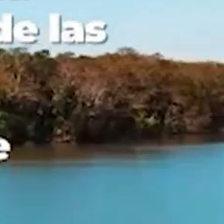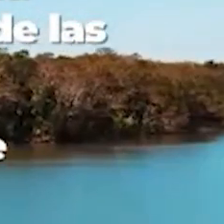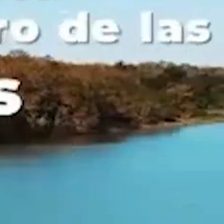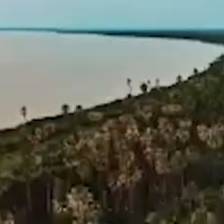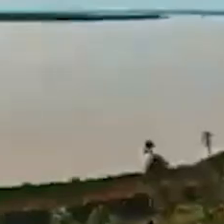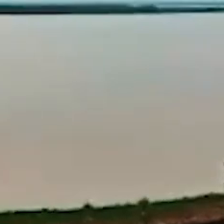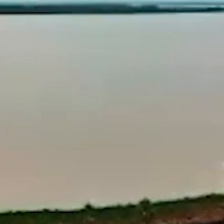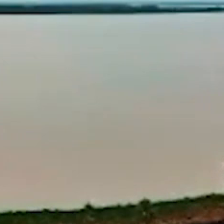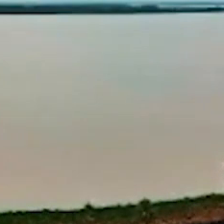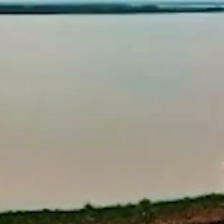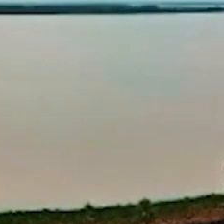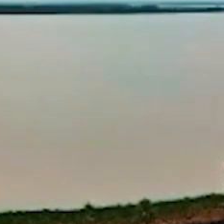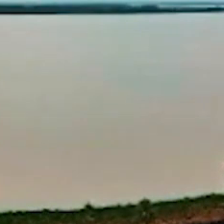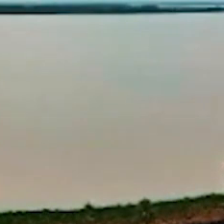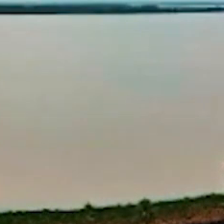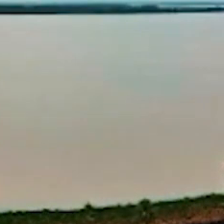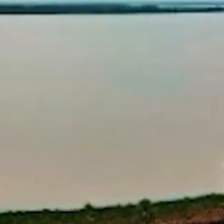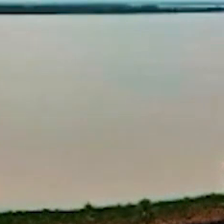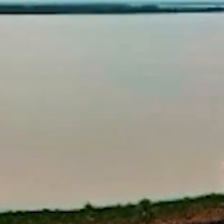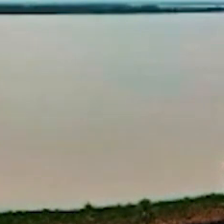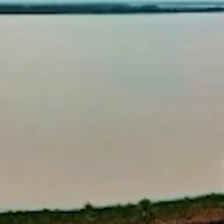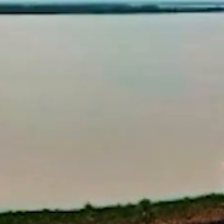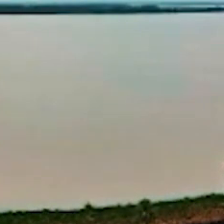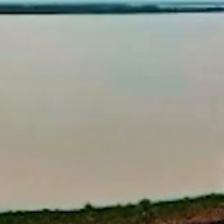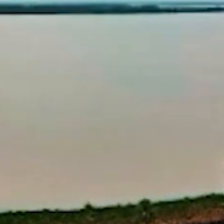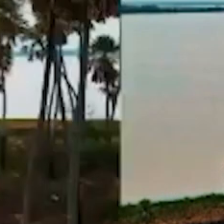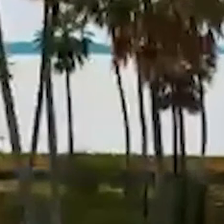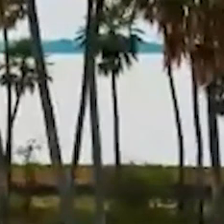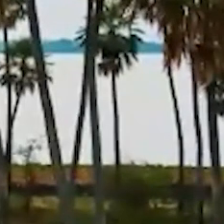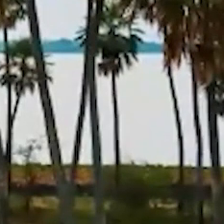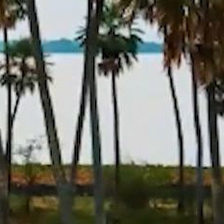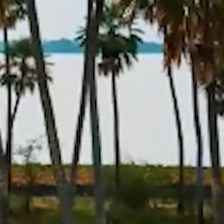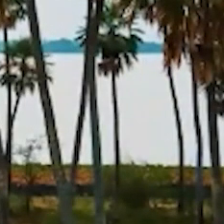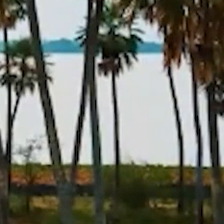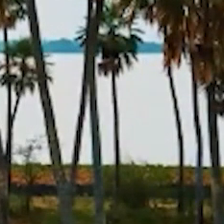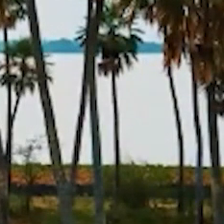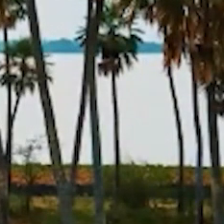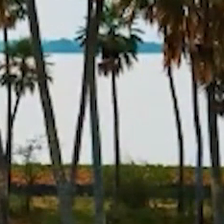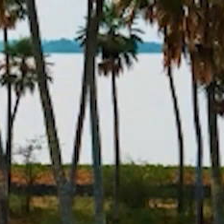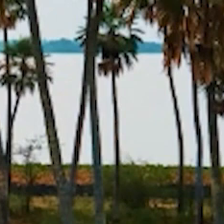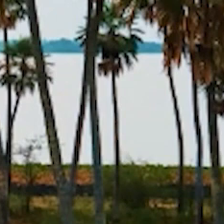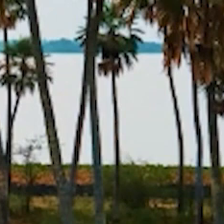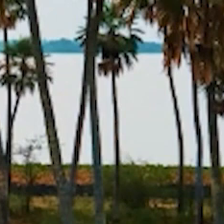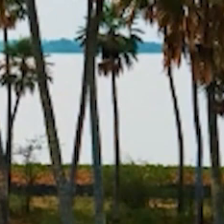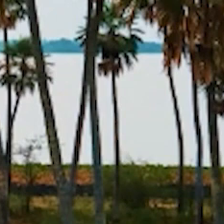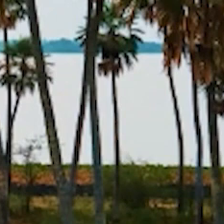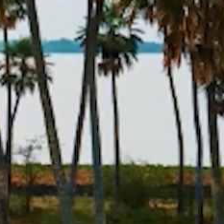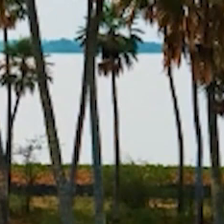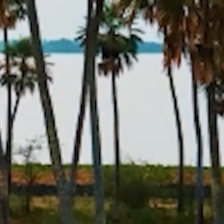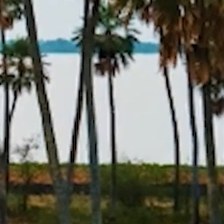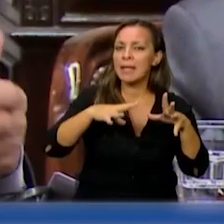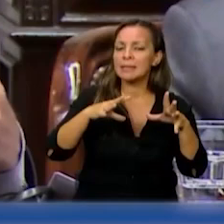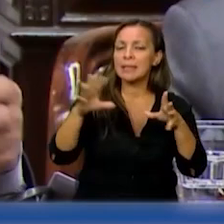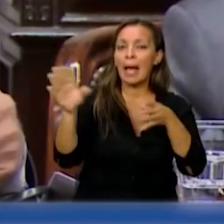el bosque chaqueño tiene un problema. Es un bosque semiárido. Cuando le sacamos la cobertura vegetal, comienza a tallar